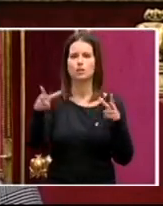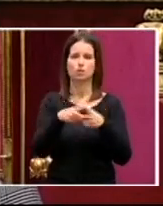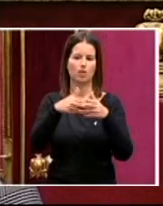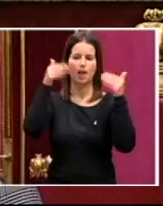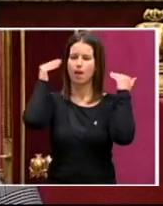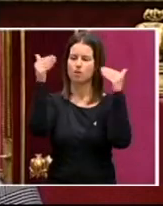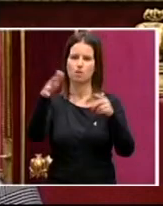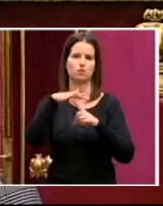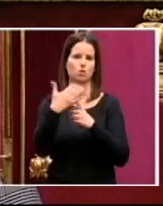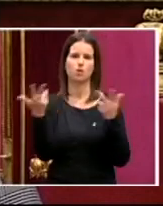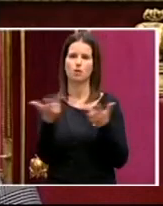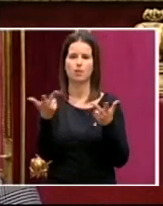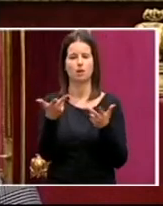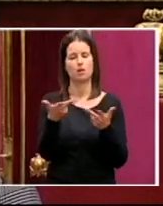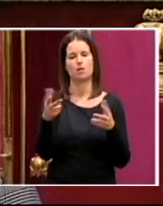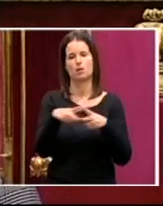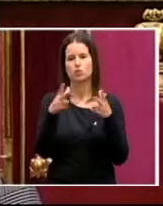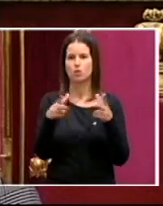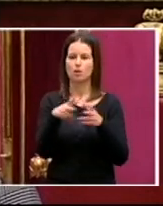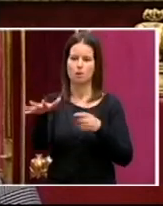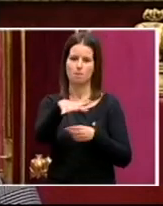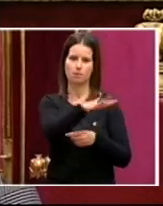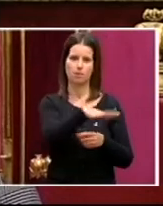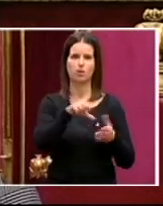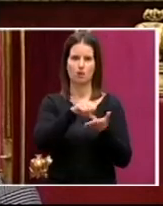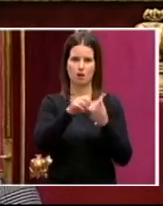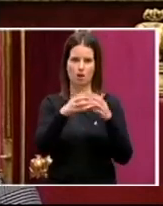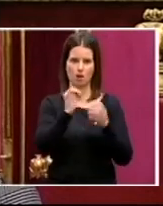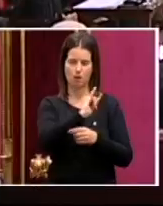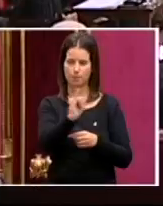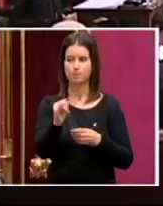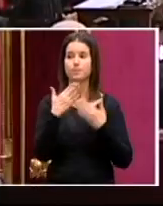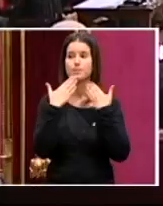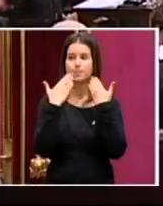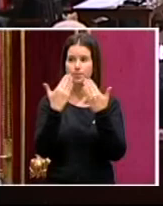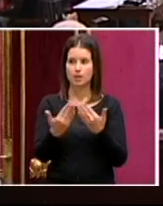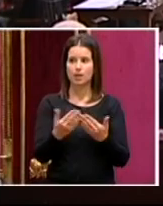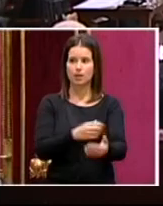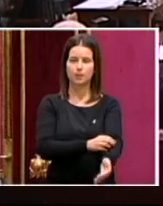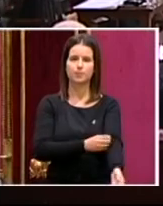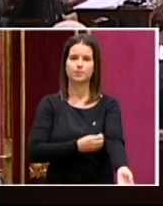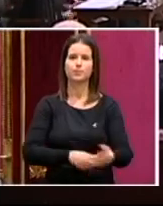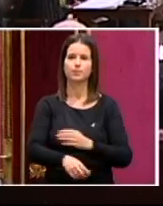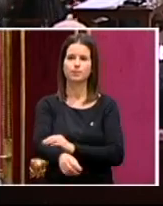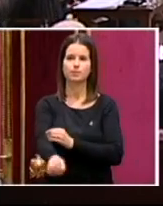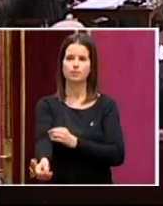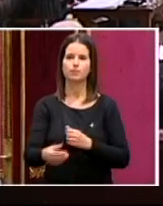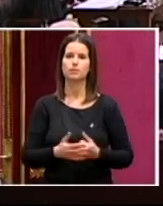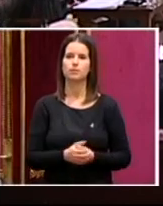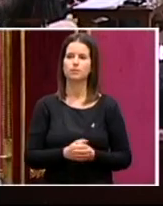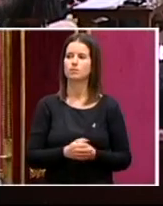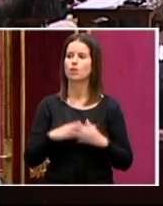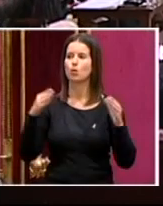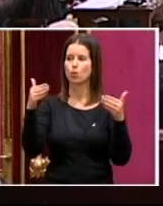situaciones de emergencia social que viven numerosos barrios de nuestra ciudad. Muchas gracias. Gracias a usted, señor Puente Dura. No sé si quiere, sí, por parte del